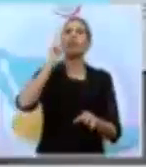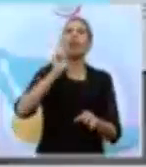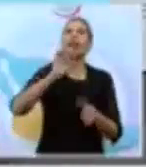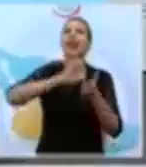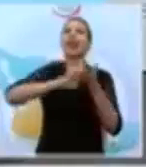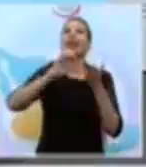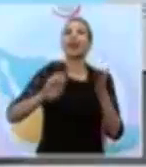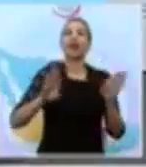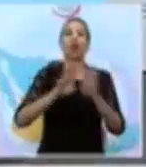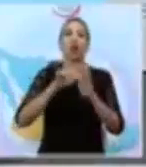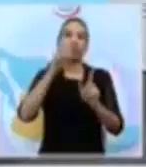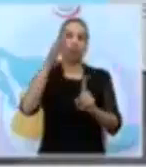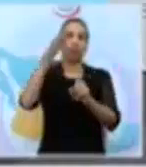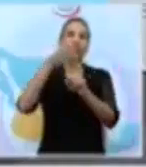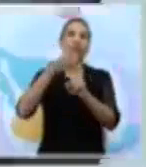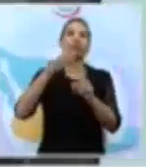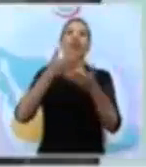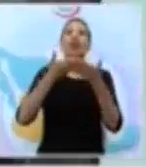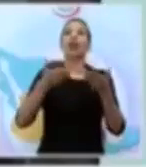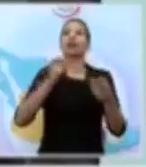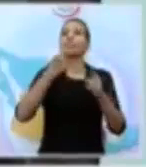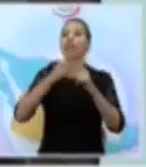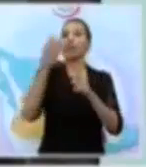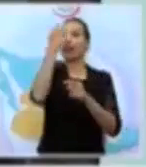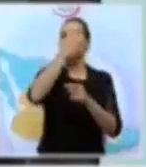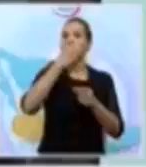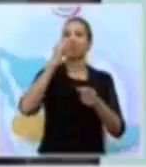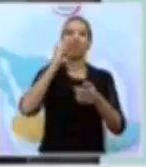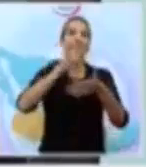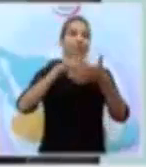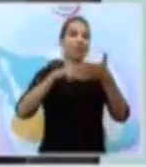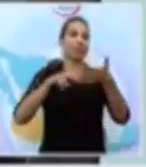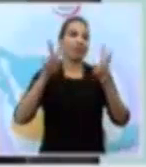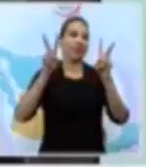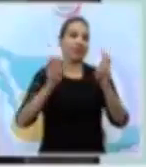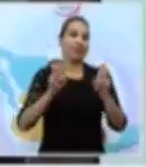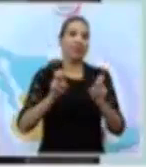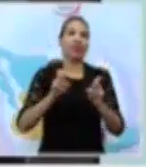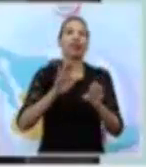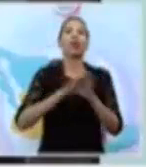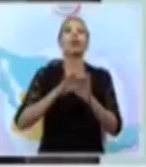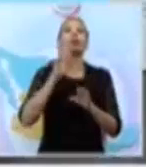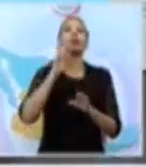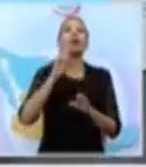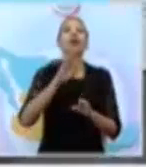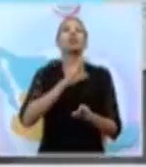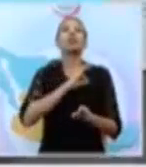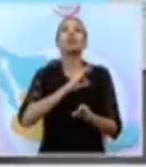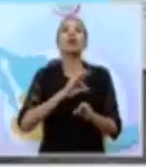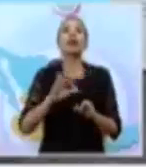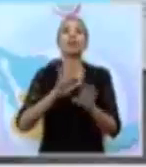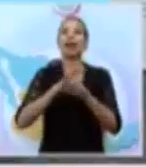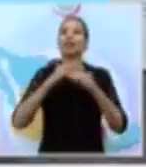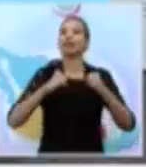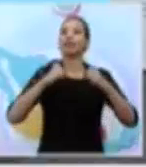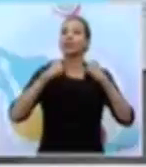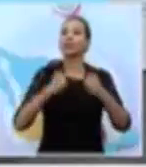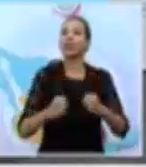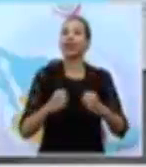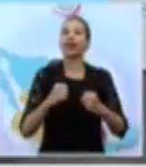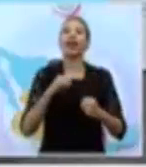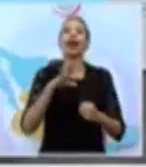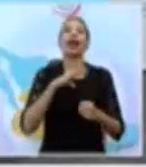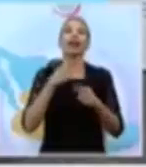cómo focalizar este tipo de análisis y también de poder promover y fortalecer